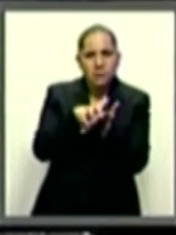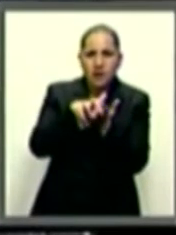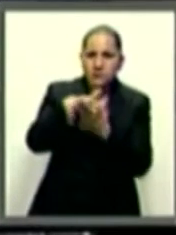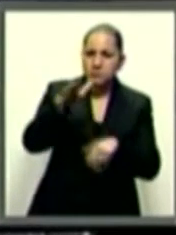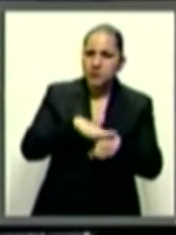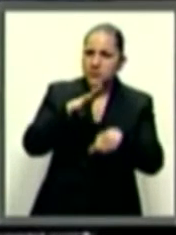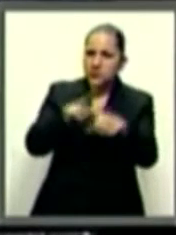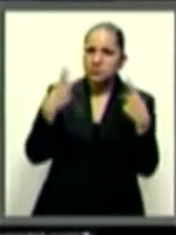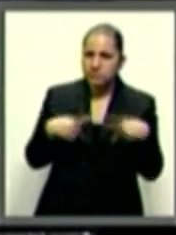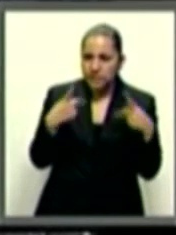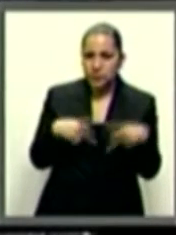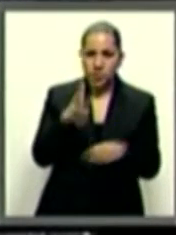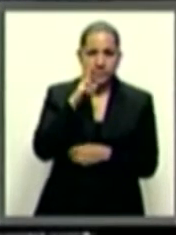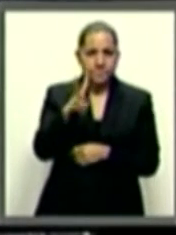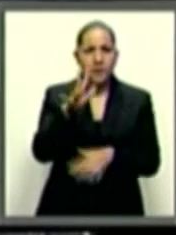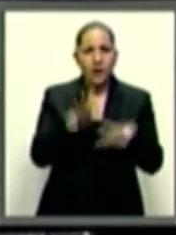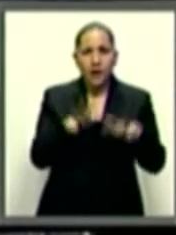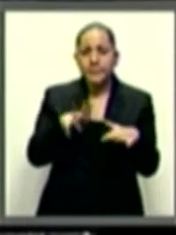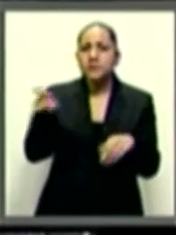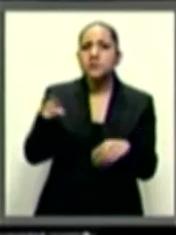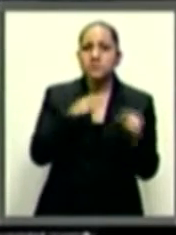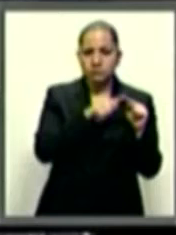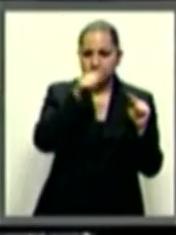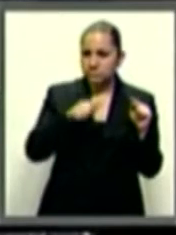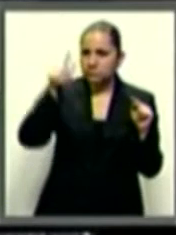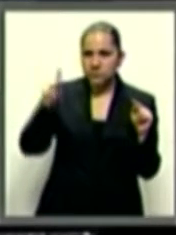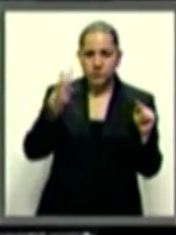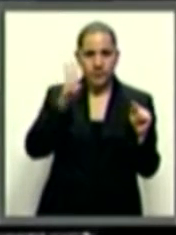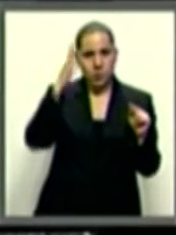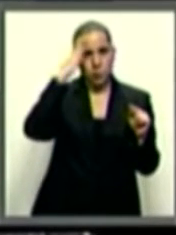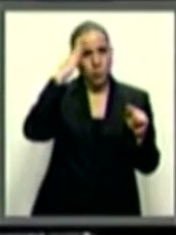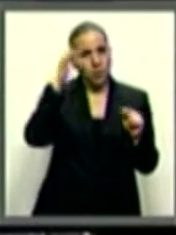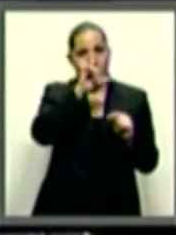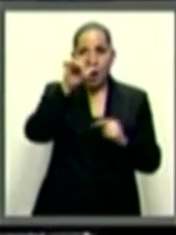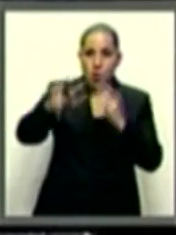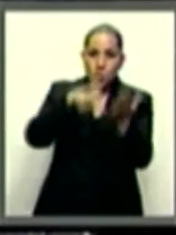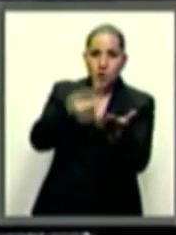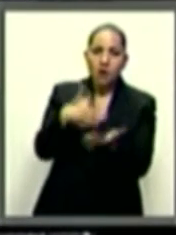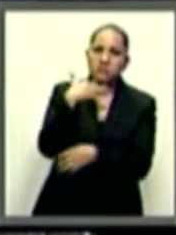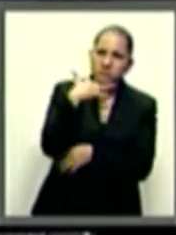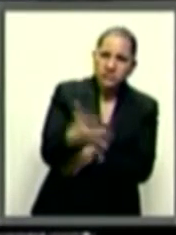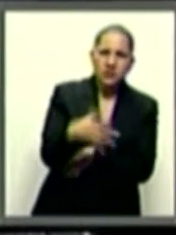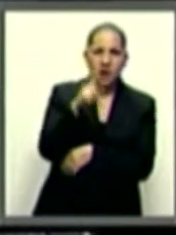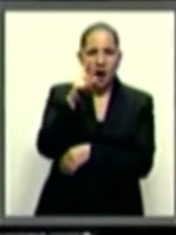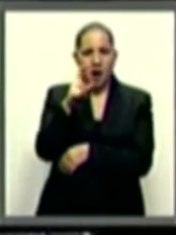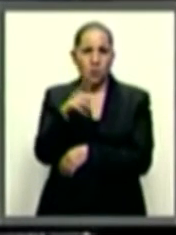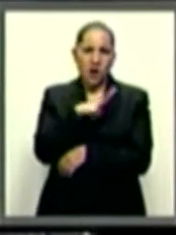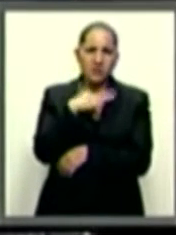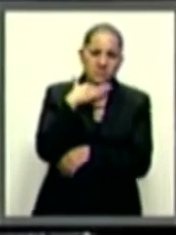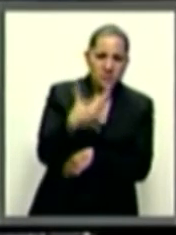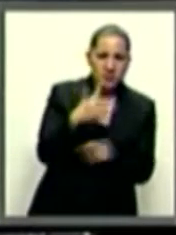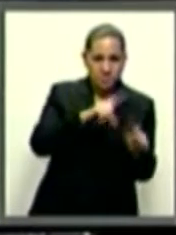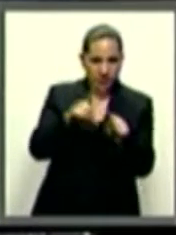decir que se han detectado picos de afección en zonas con contaminación de aguas y que se asocia con